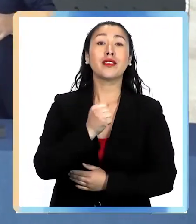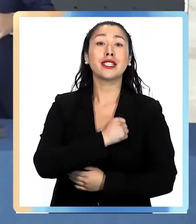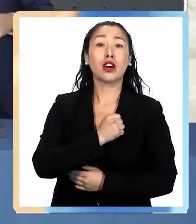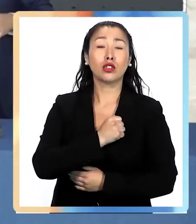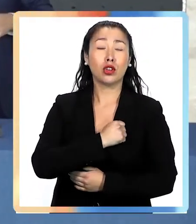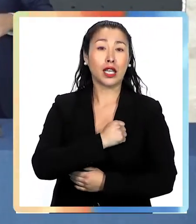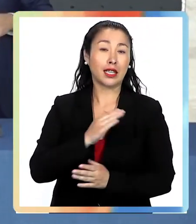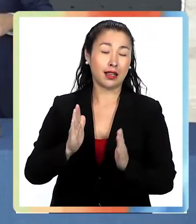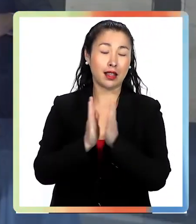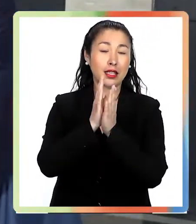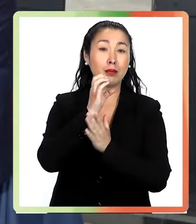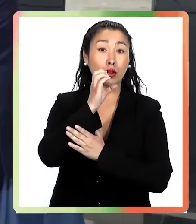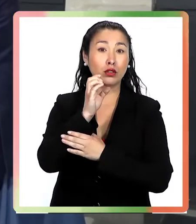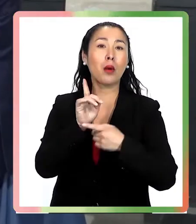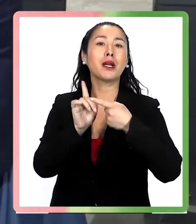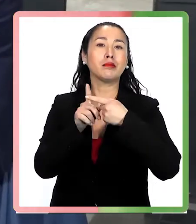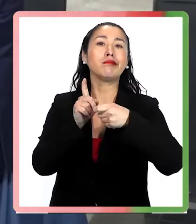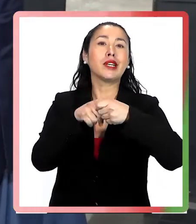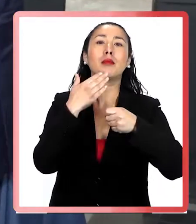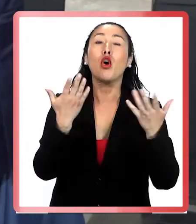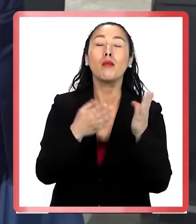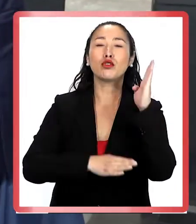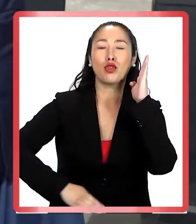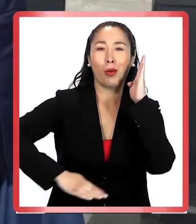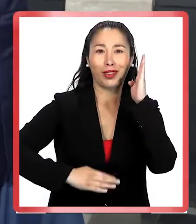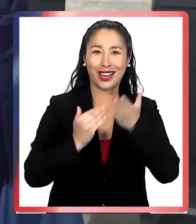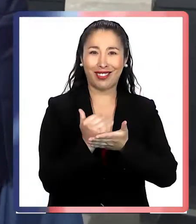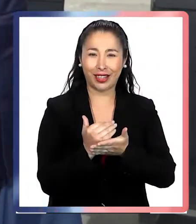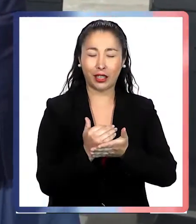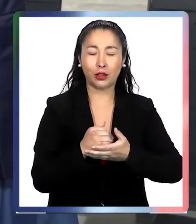Universidad Católica de la Santísima Concepción participará como soporte